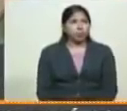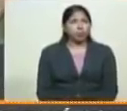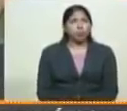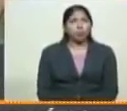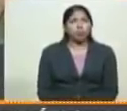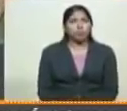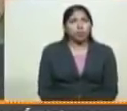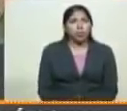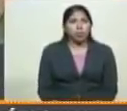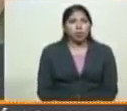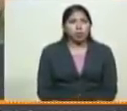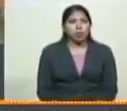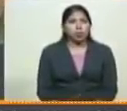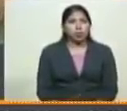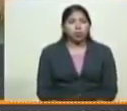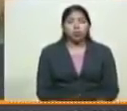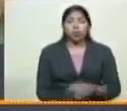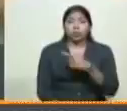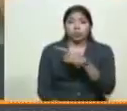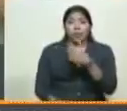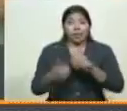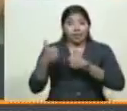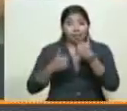El candidato de la oligarquía